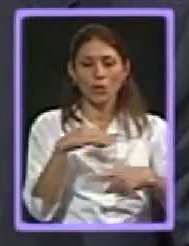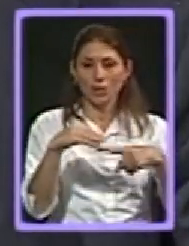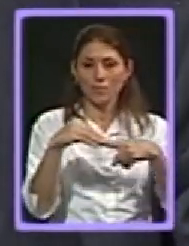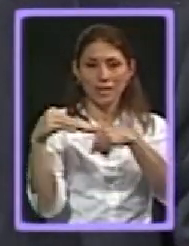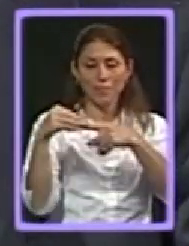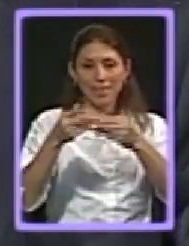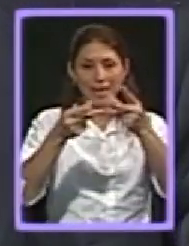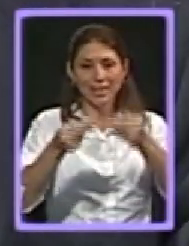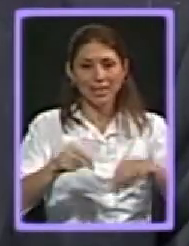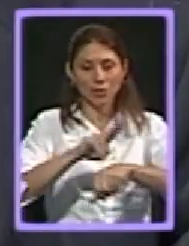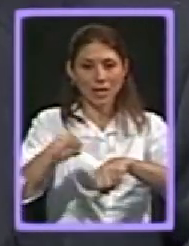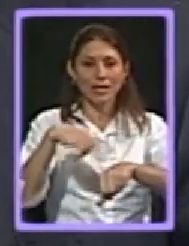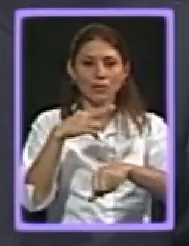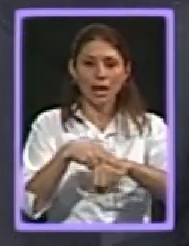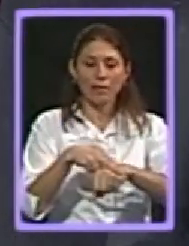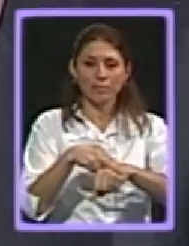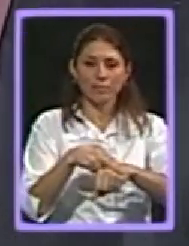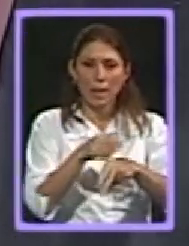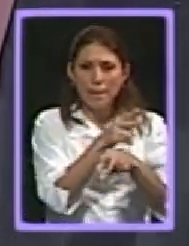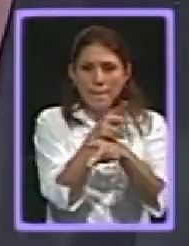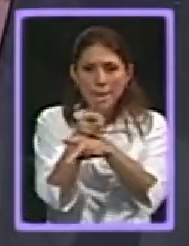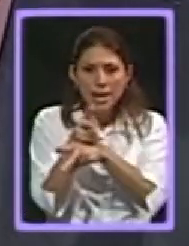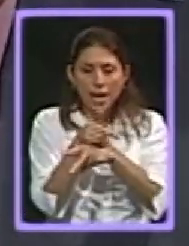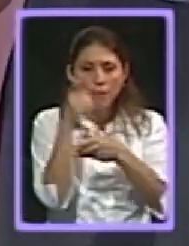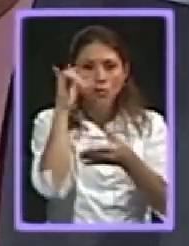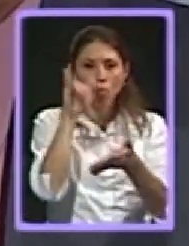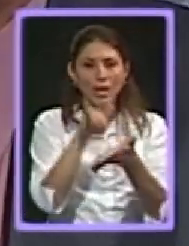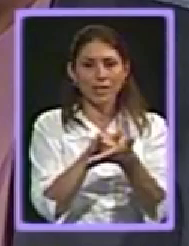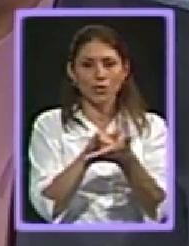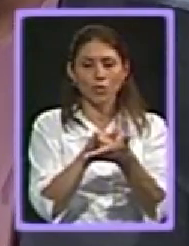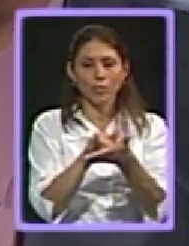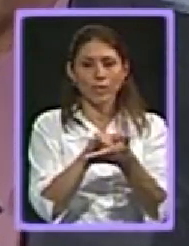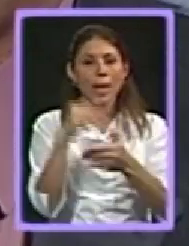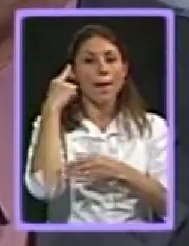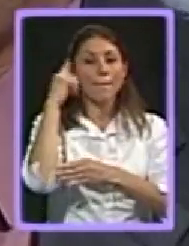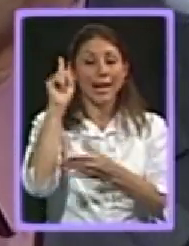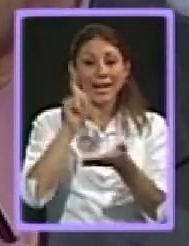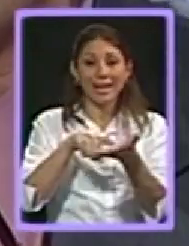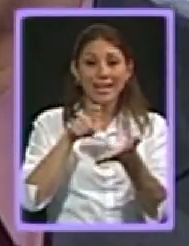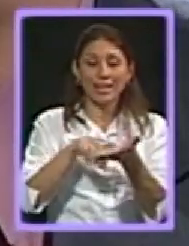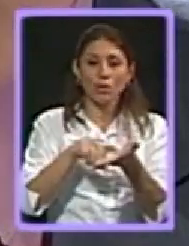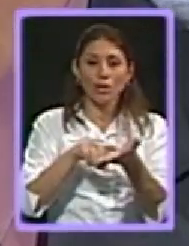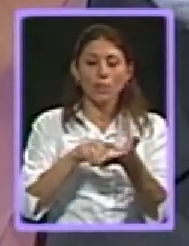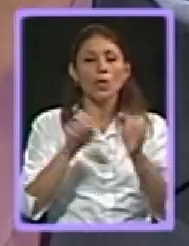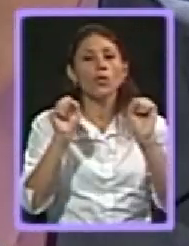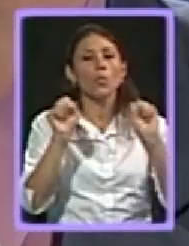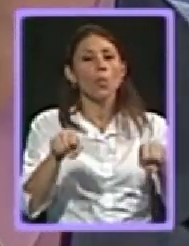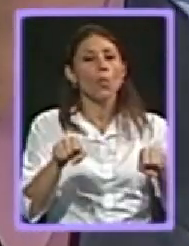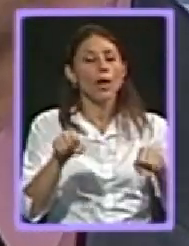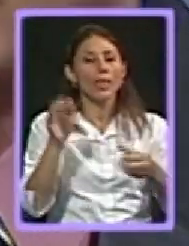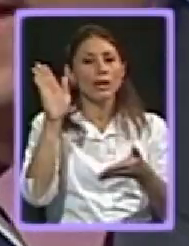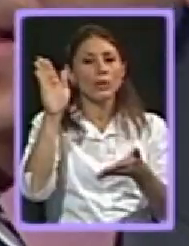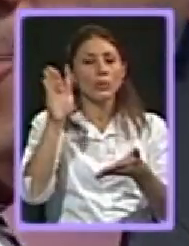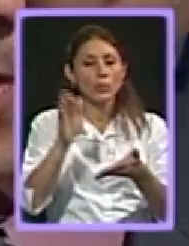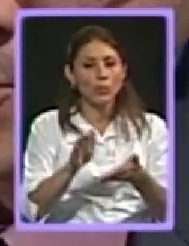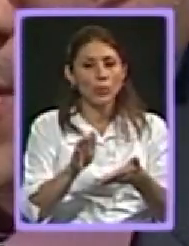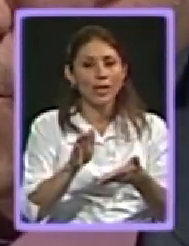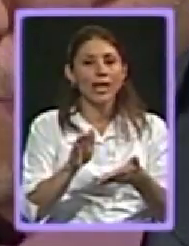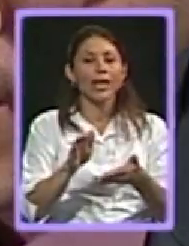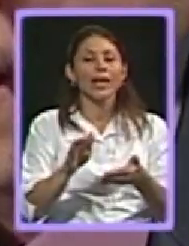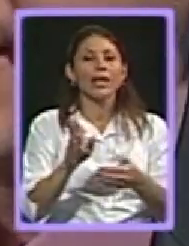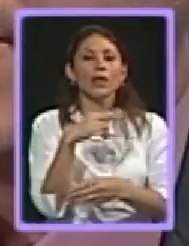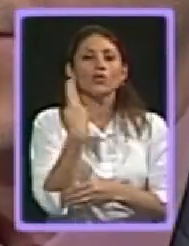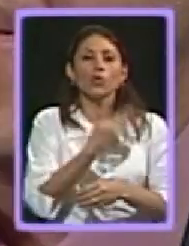en la Tesorería, velamos por eso. Velamos porque el endeudamiento se pueda lograr al costo más barato posible, que